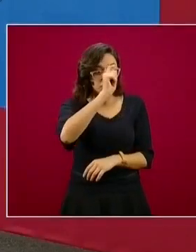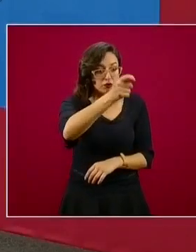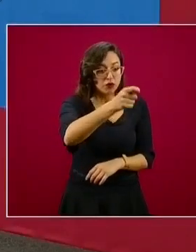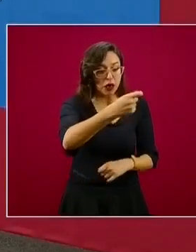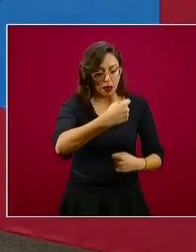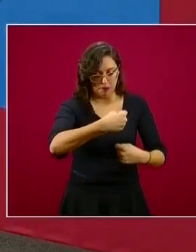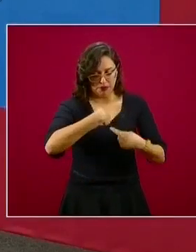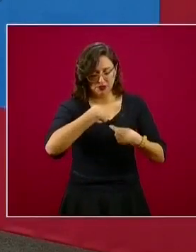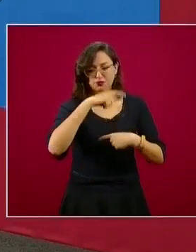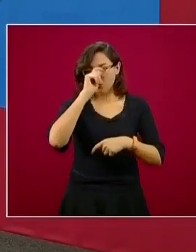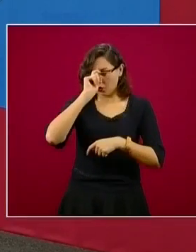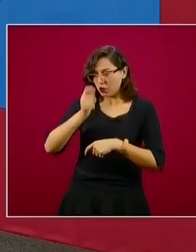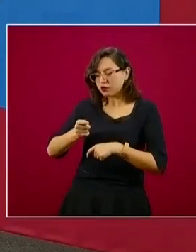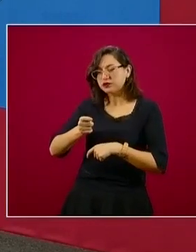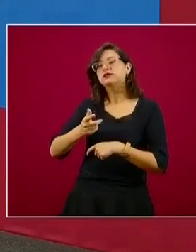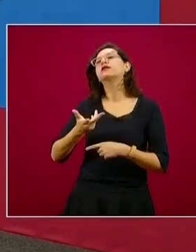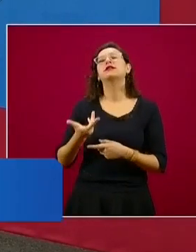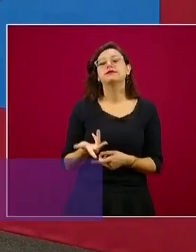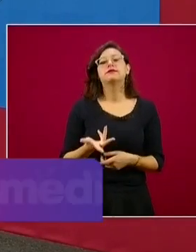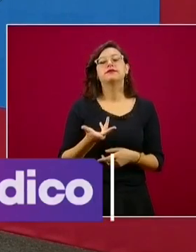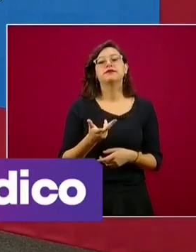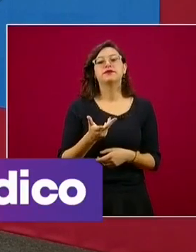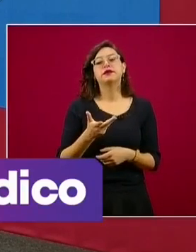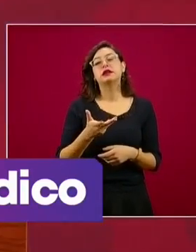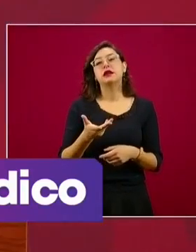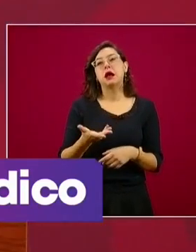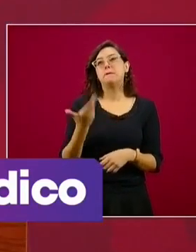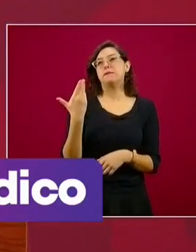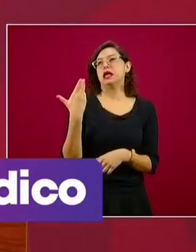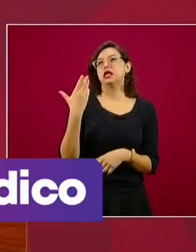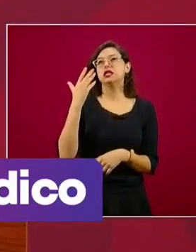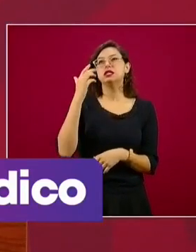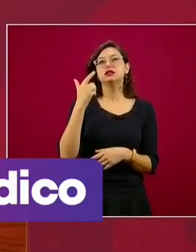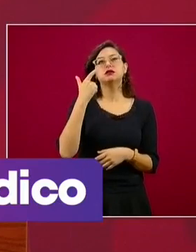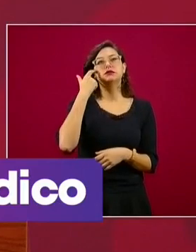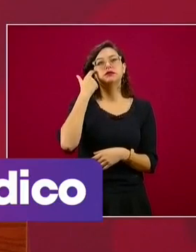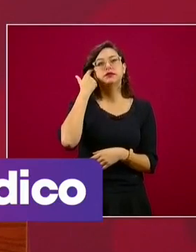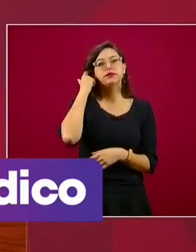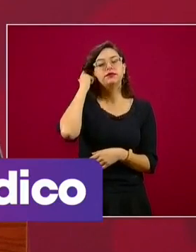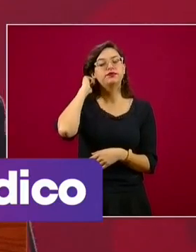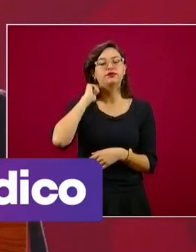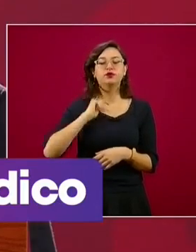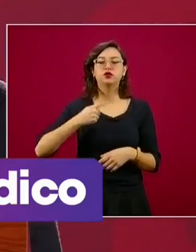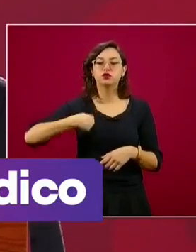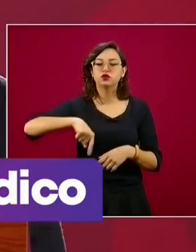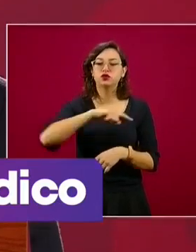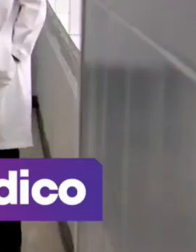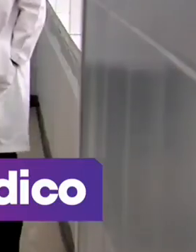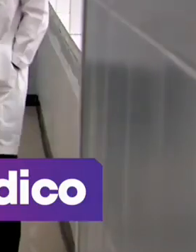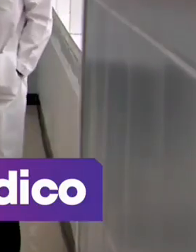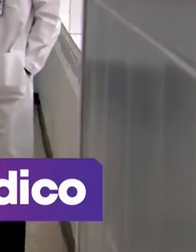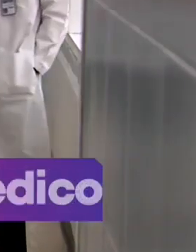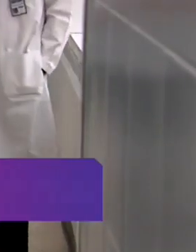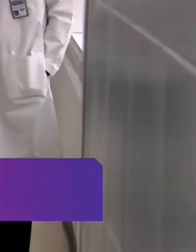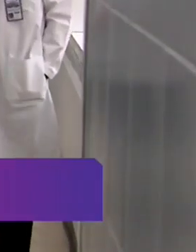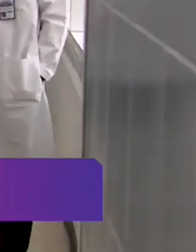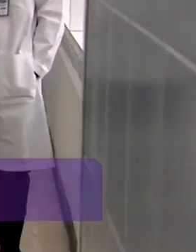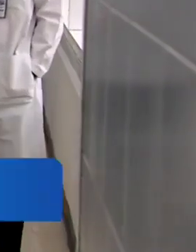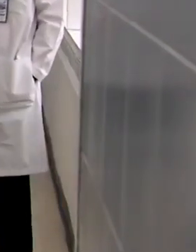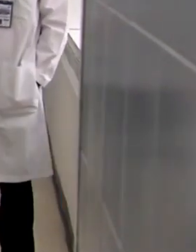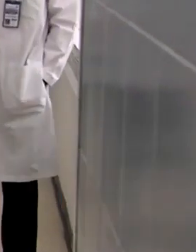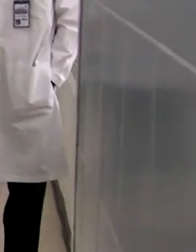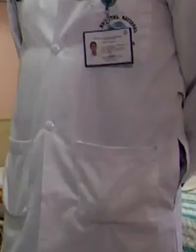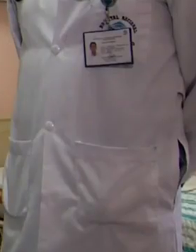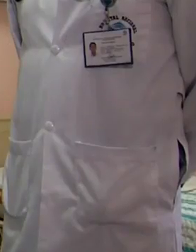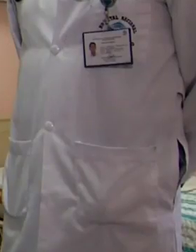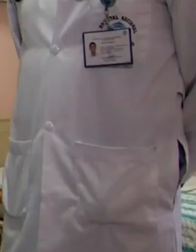El IMSS busca condecorar a más de 8,000 médicos, enfermeras y profesionales de la salud con la distinción Miguel Hidalgo. Este es el máximo reconocimiento